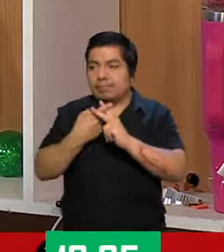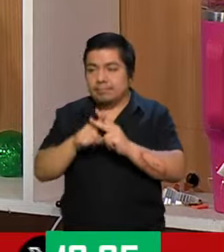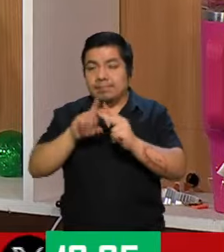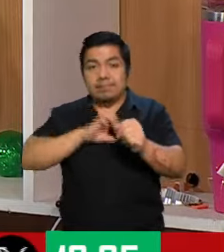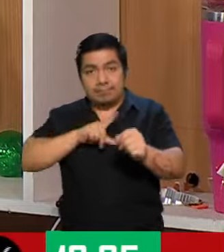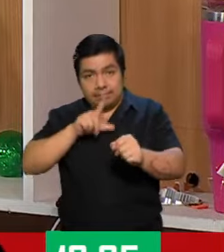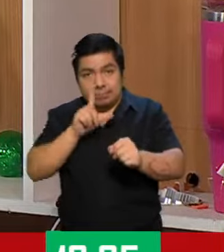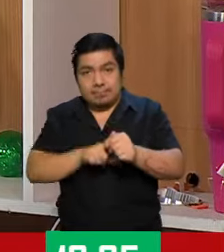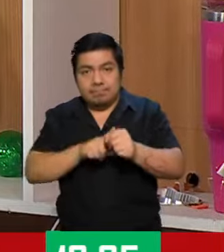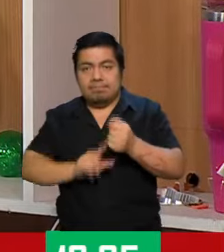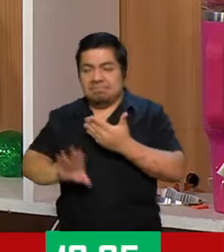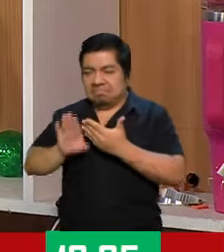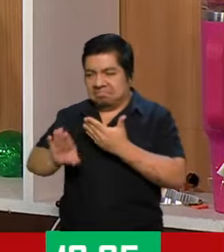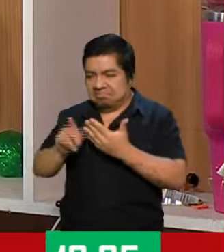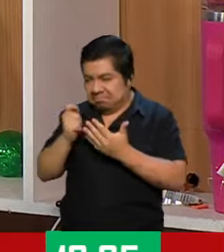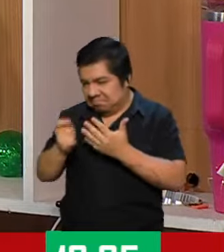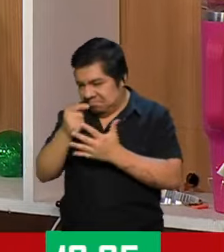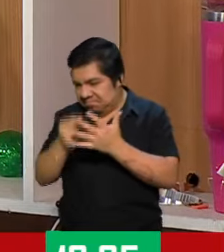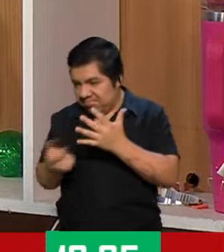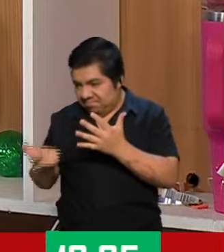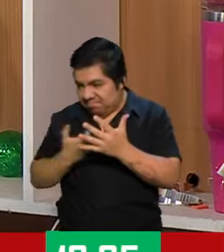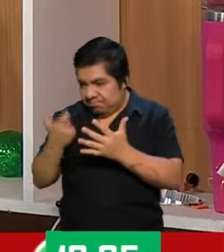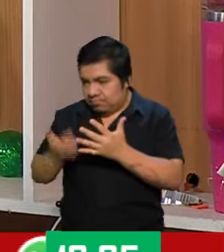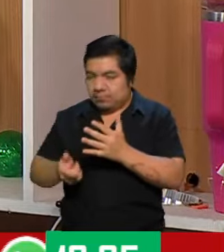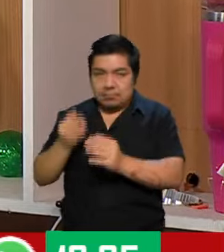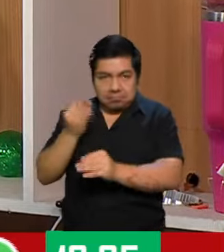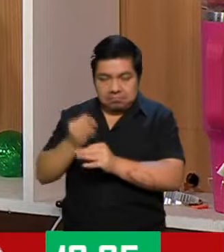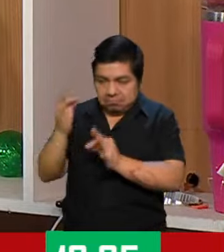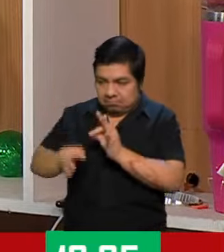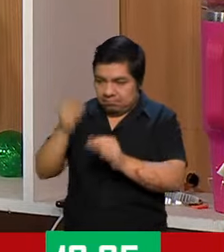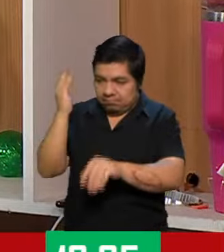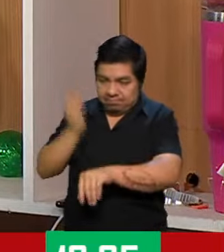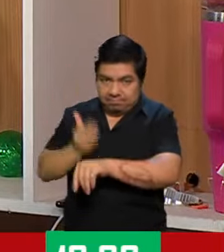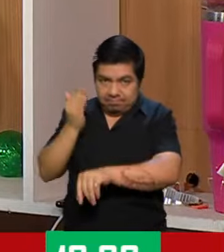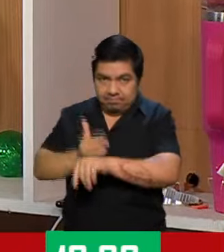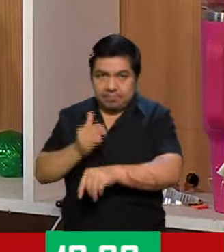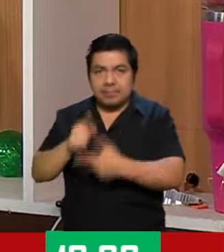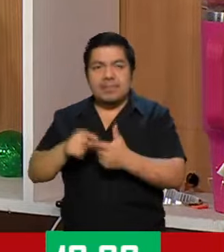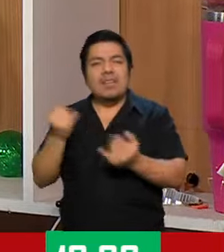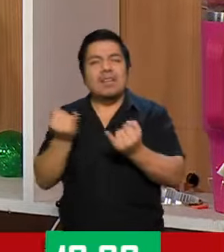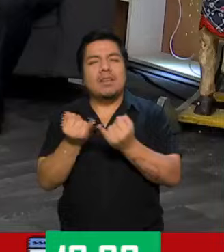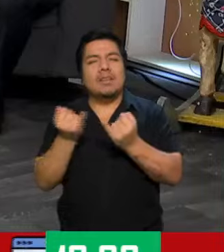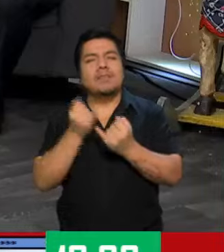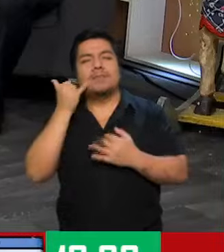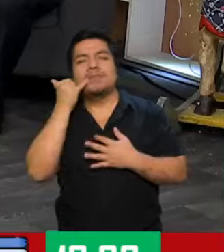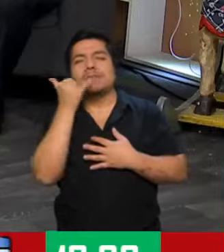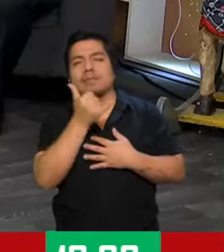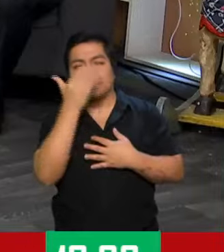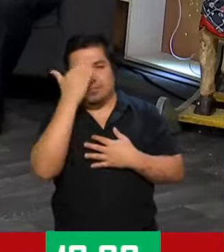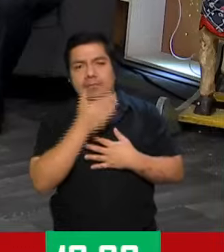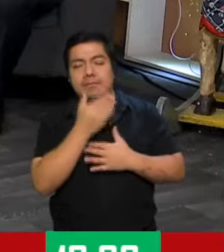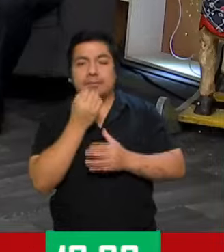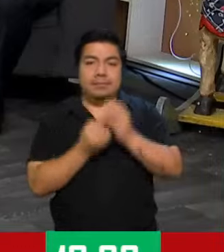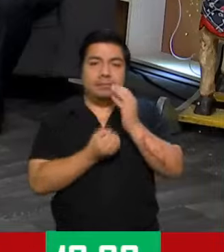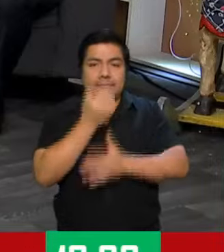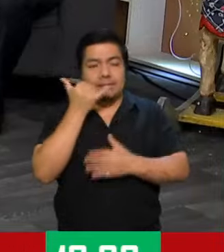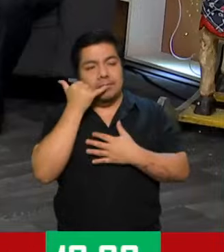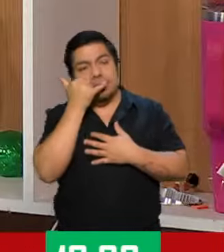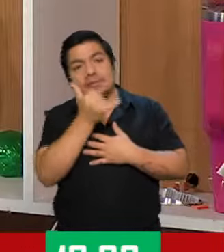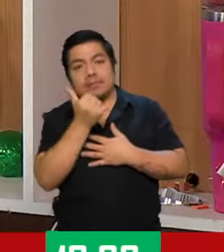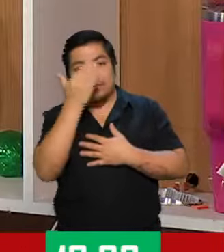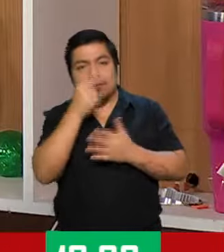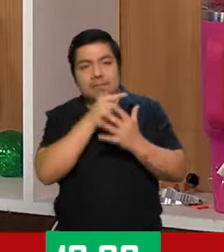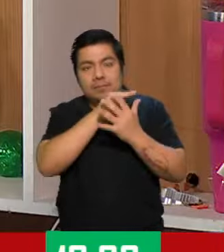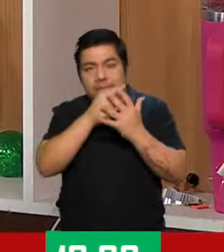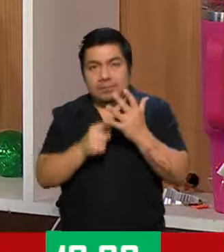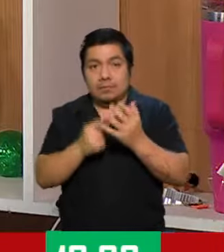especial en contra de la extorsión, en la que vamos muy bien. Se puso en marcha también la línea esta que hablábamos. Se publicó una línea nueva. Sí, sí. Y hemos